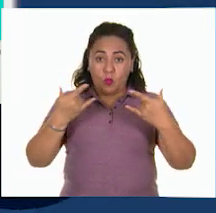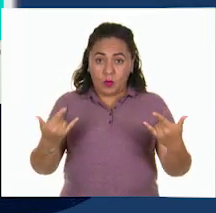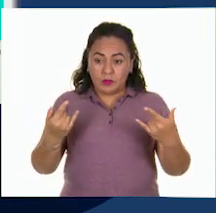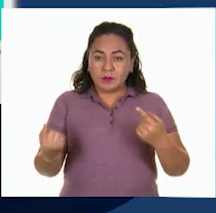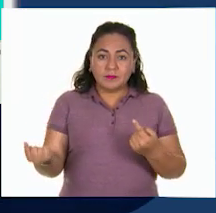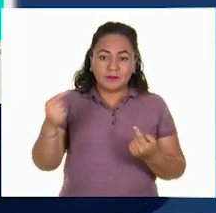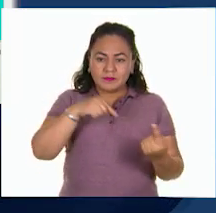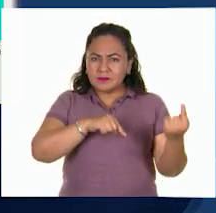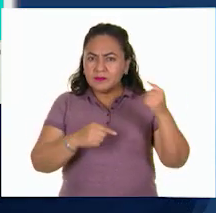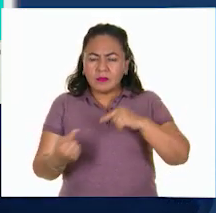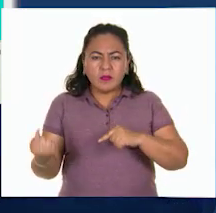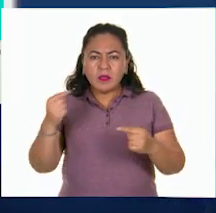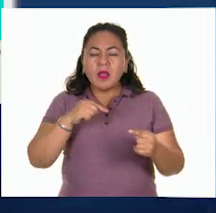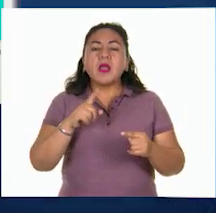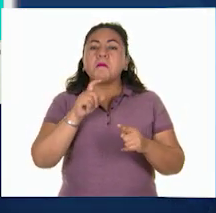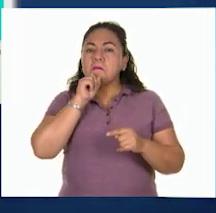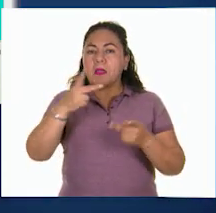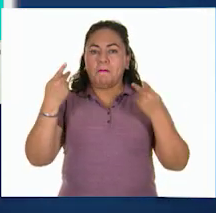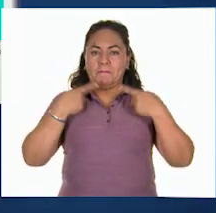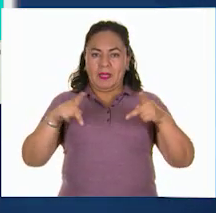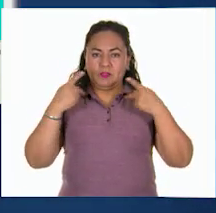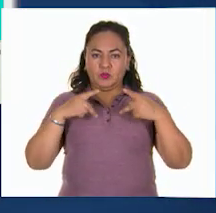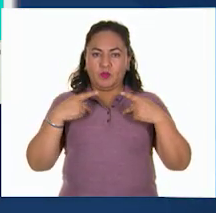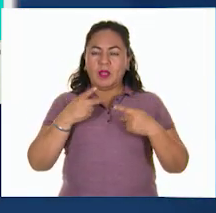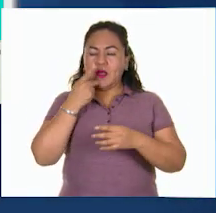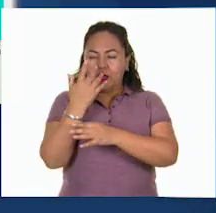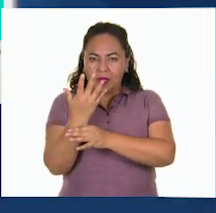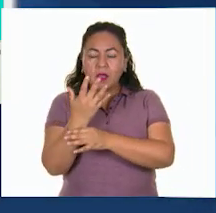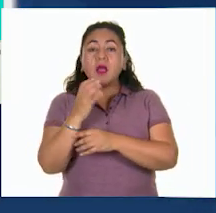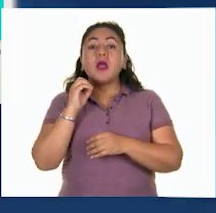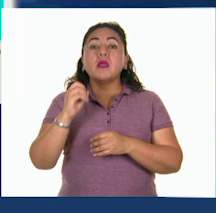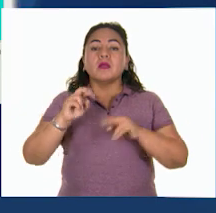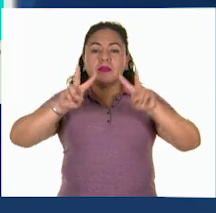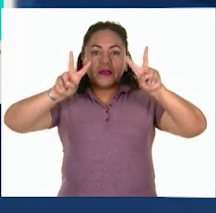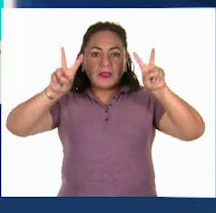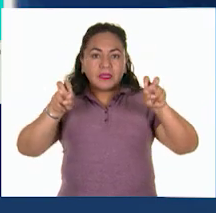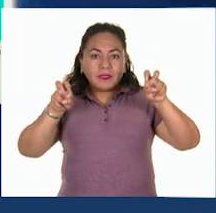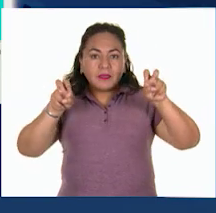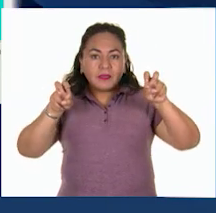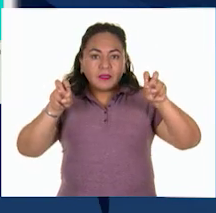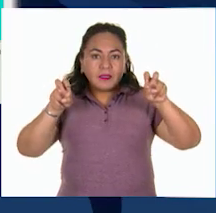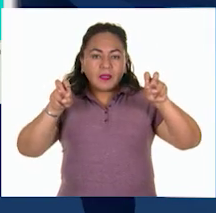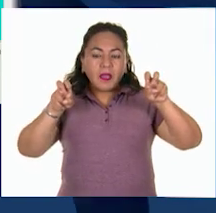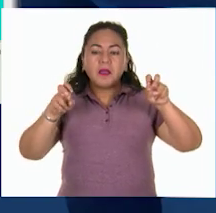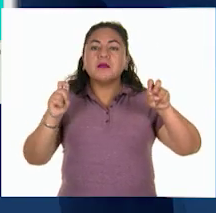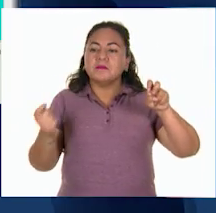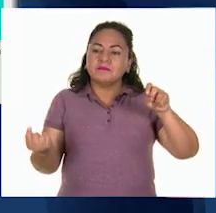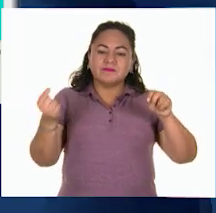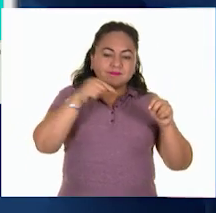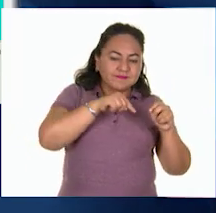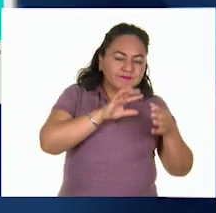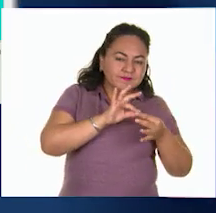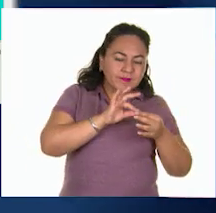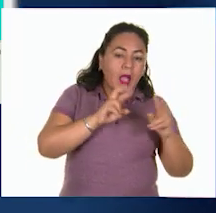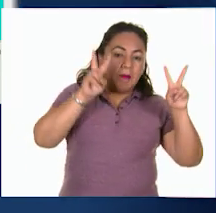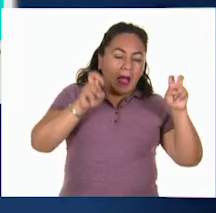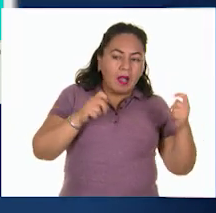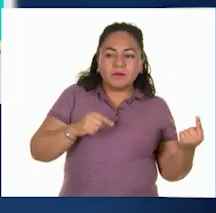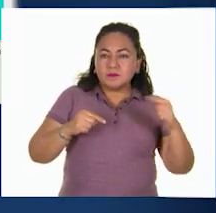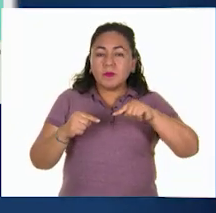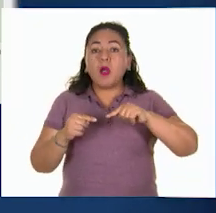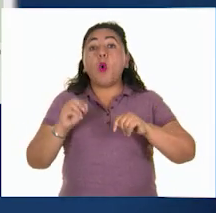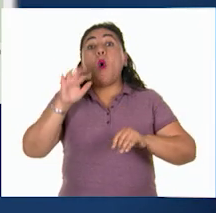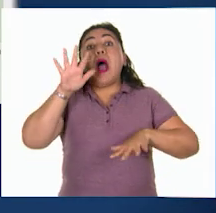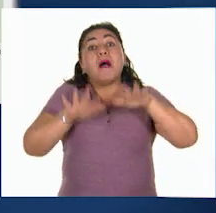acciones las indica el narrador, mientras que los diálogos se incluyen entre comillas, aunque en otros textos se usan los guiones